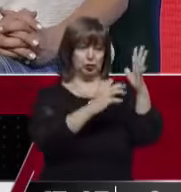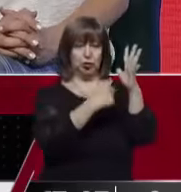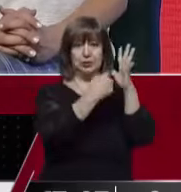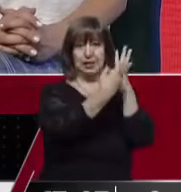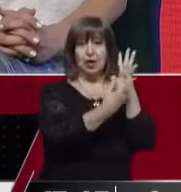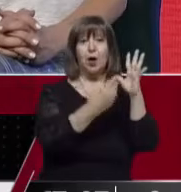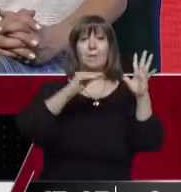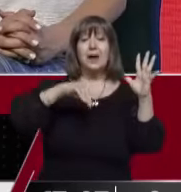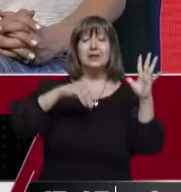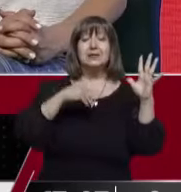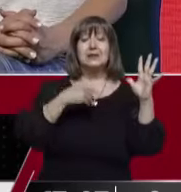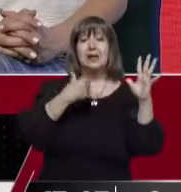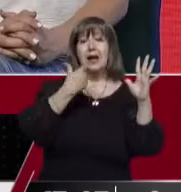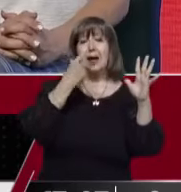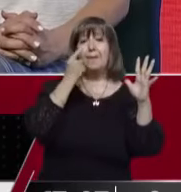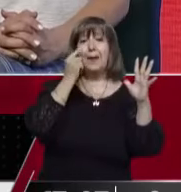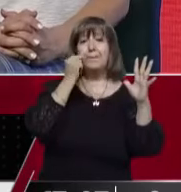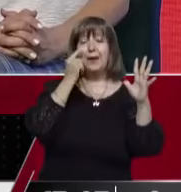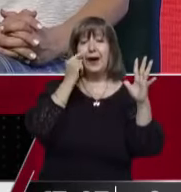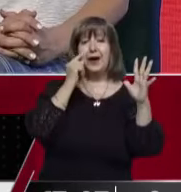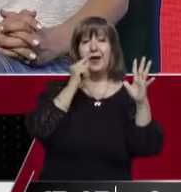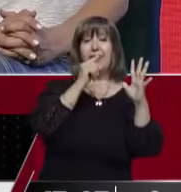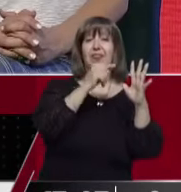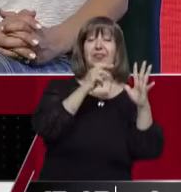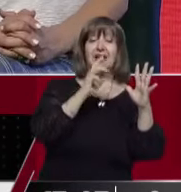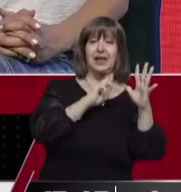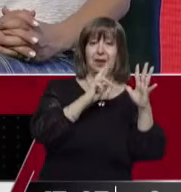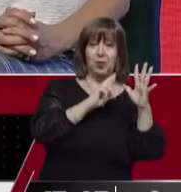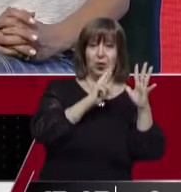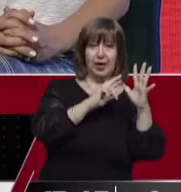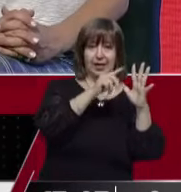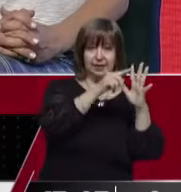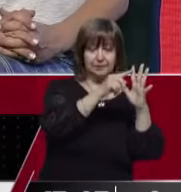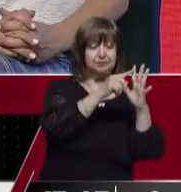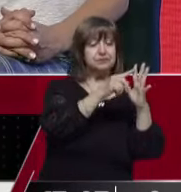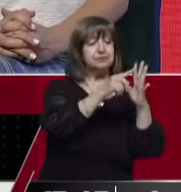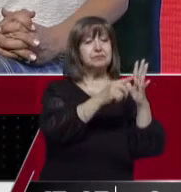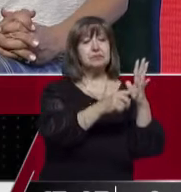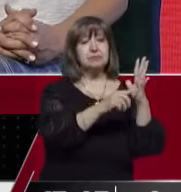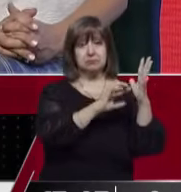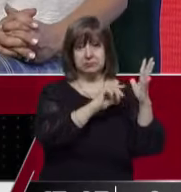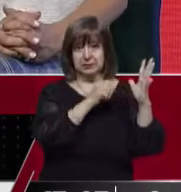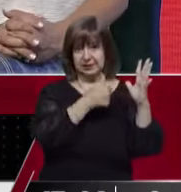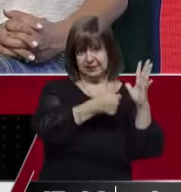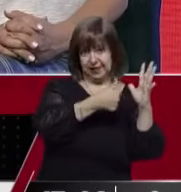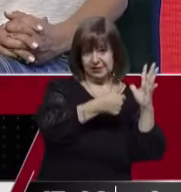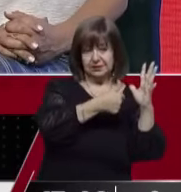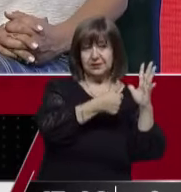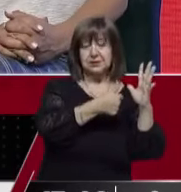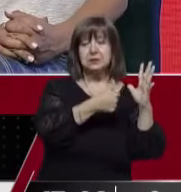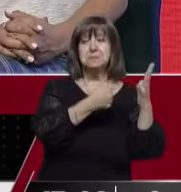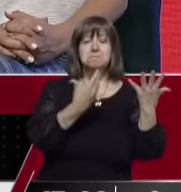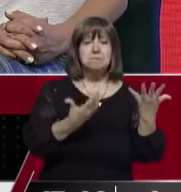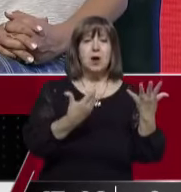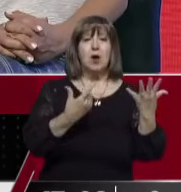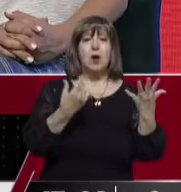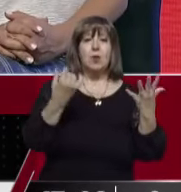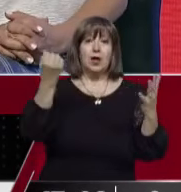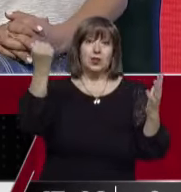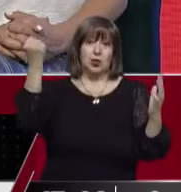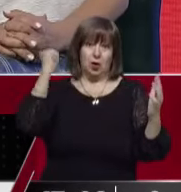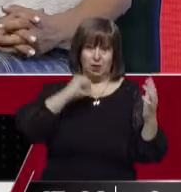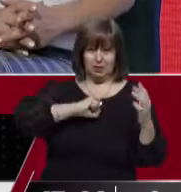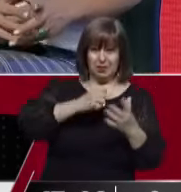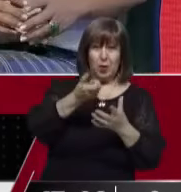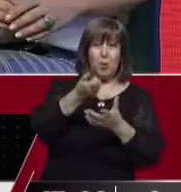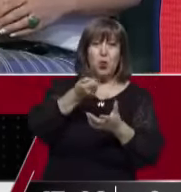de las familias conozcan más o menos a los vecinos ya gente que dice que los conoce desde chicos Pero es cierto que otros nos